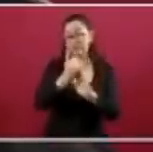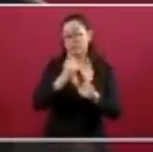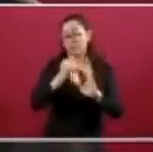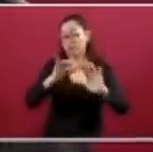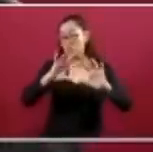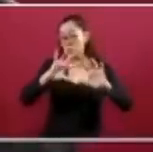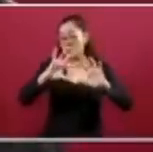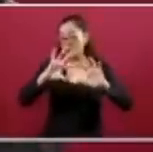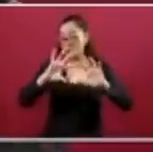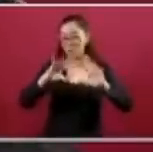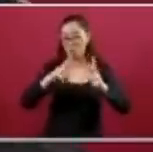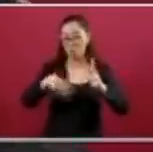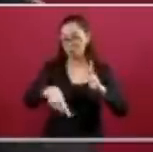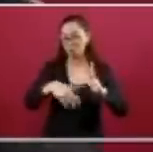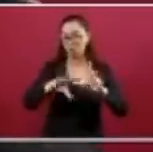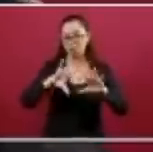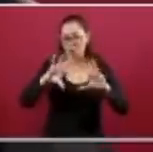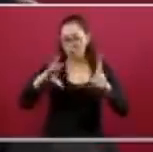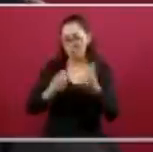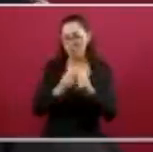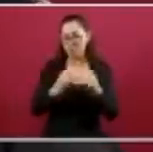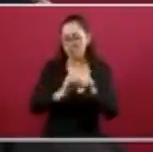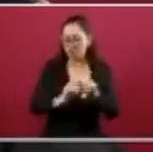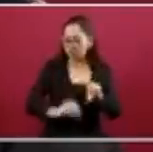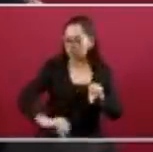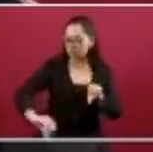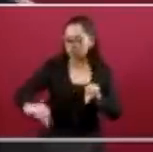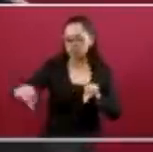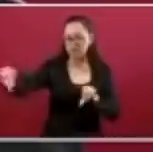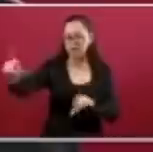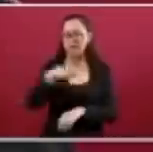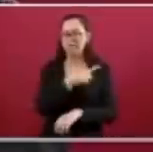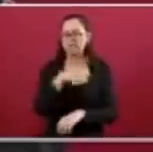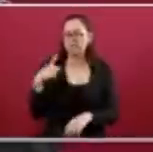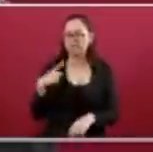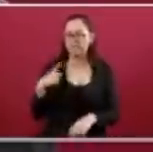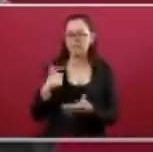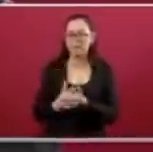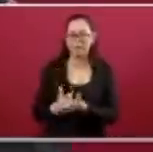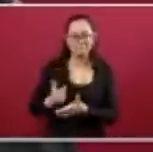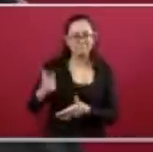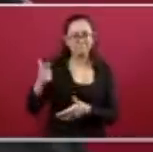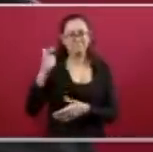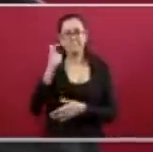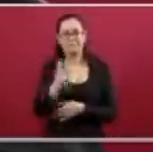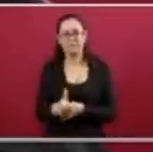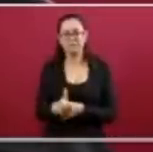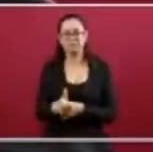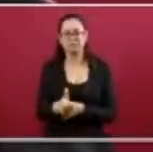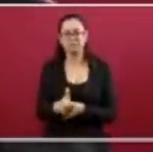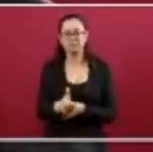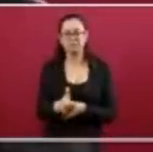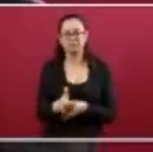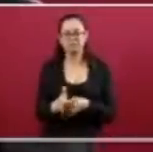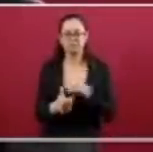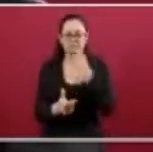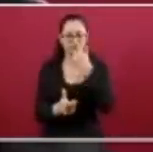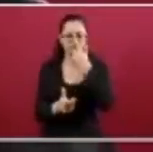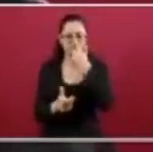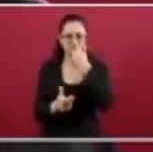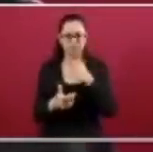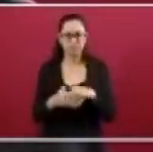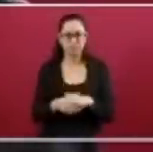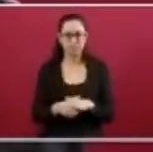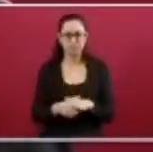todo el tránsito para la construcción de estos ductos, deben de cubrir lo que tienen que pagarle a